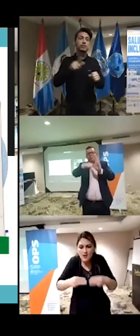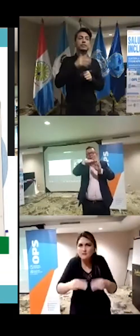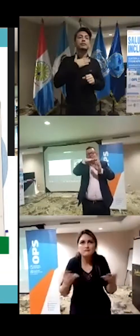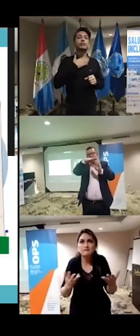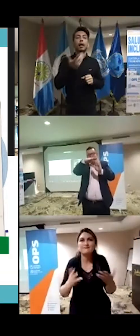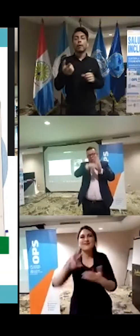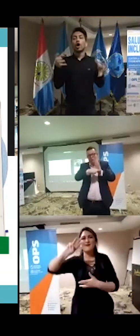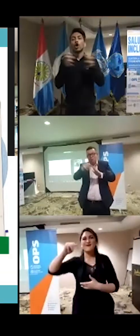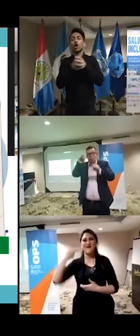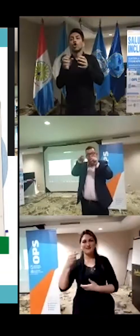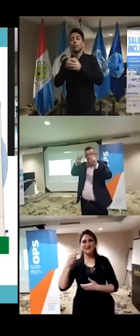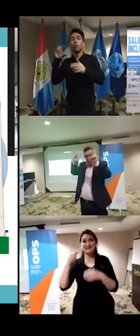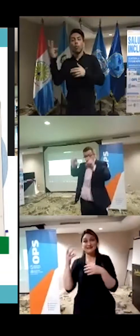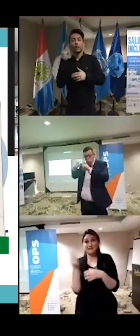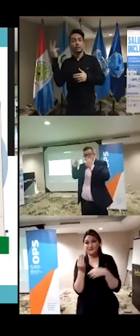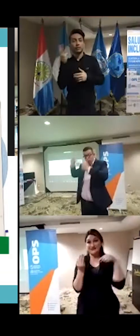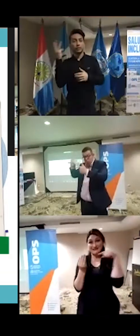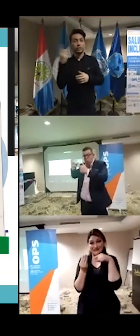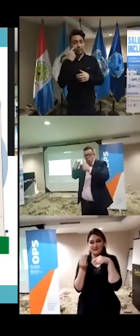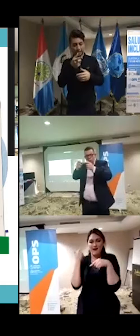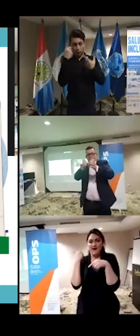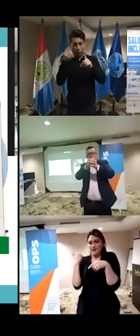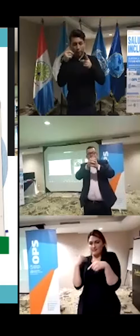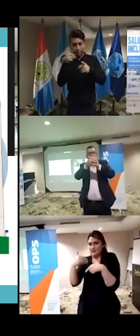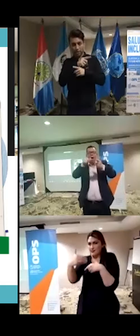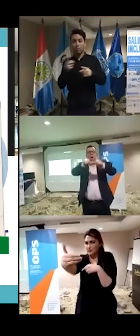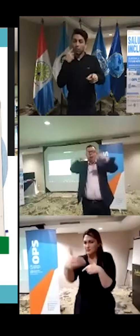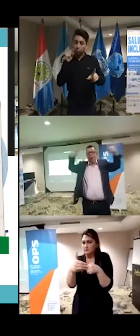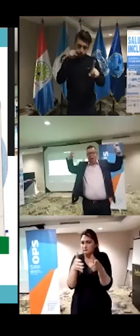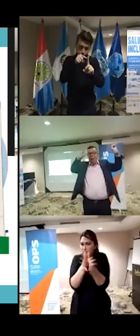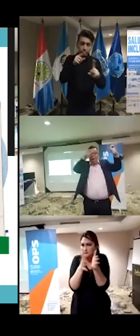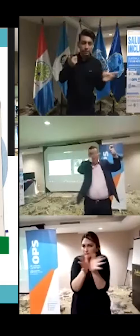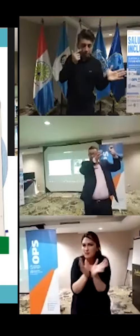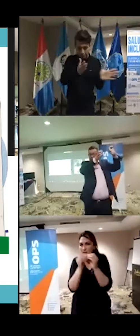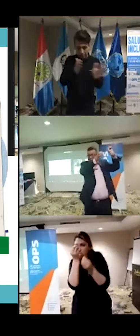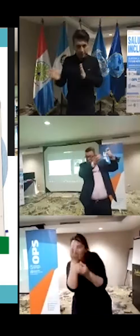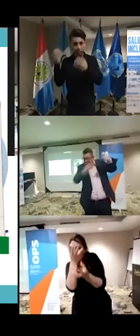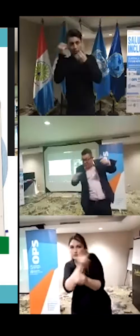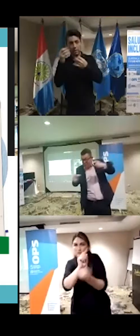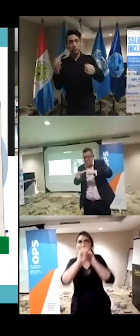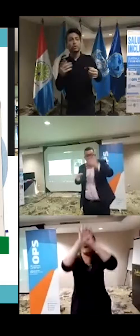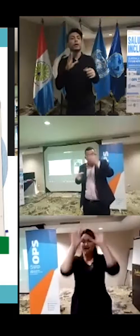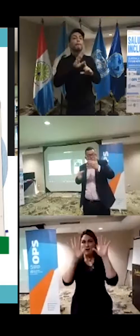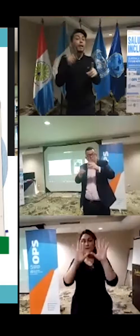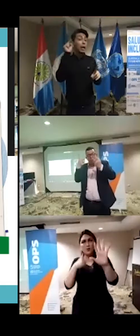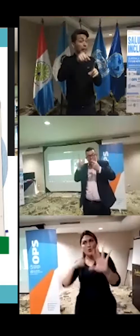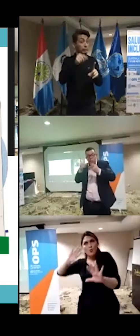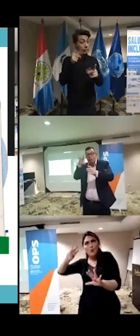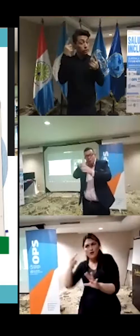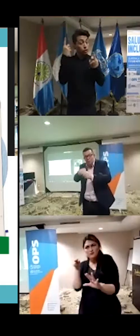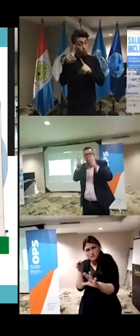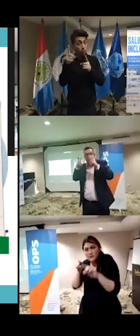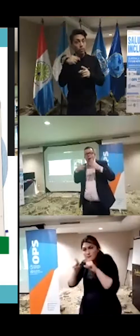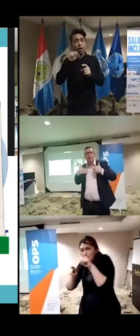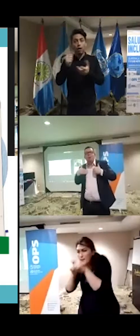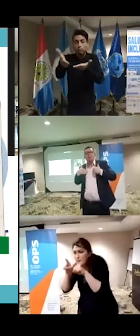Grupo Washington, que más adelante vamos a conversar un poco sobre ella y vamos a precisar información al respecto, pero que permiten generar datos